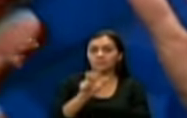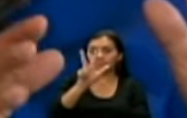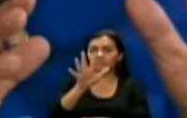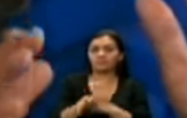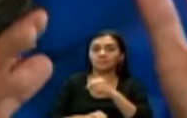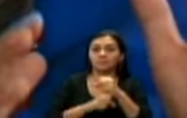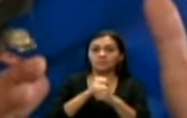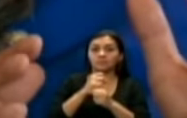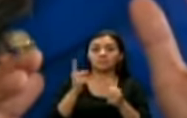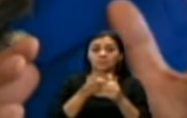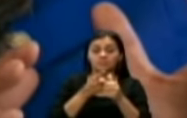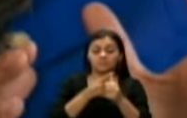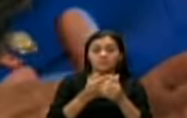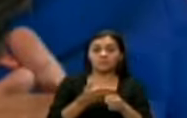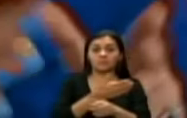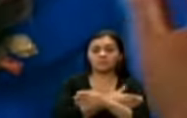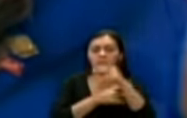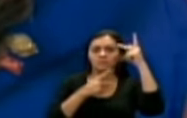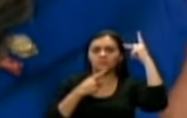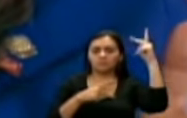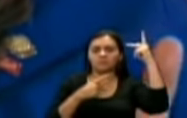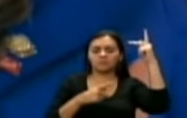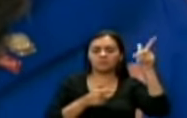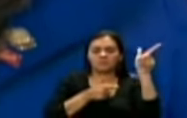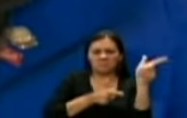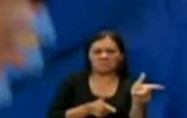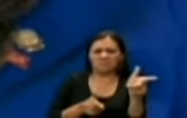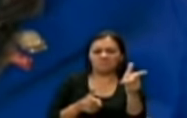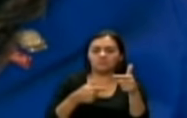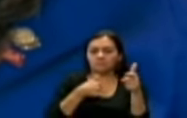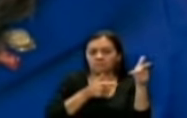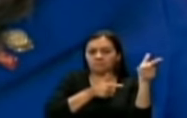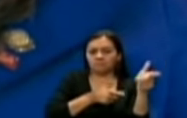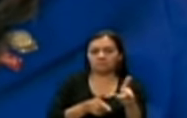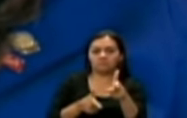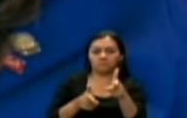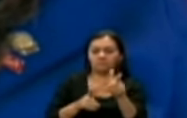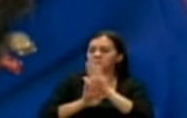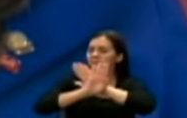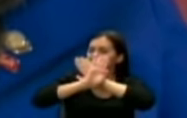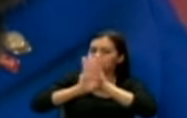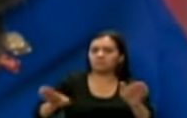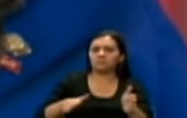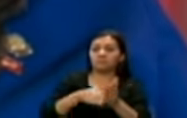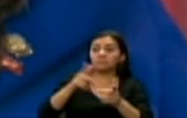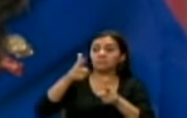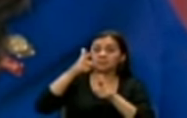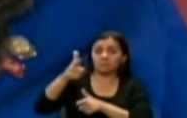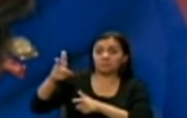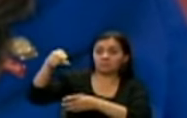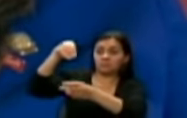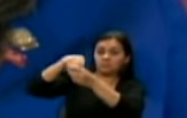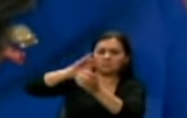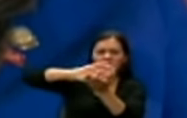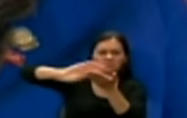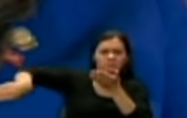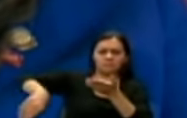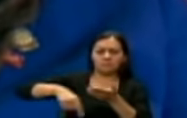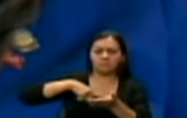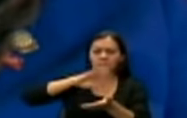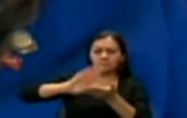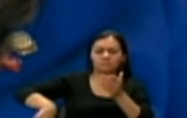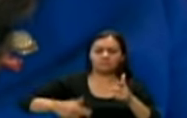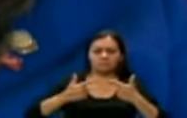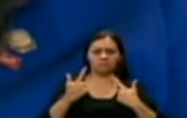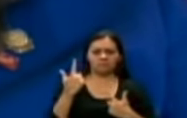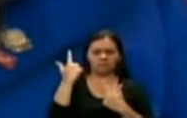etapa fuimos un frente político-militar que construyó un ejército que desmovilizó el Ejército Nacional para la Democracia, y seguimos